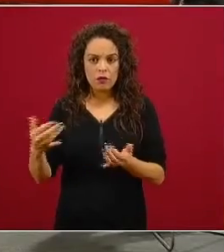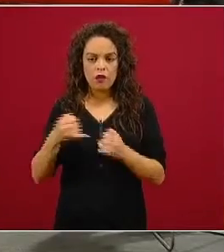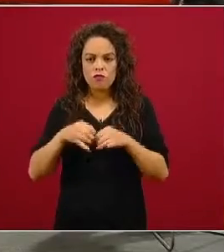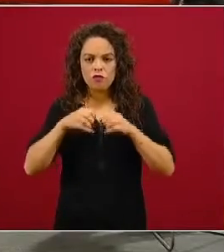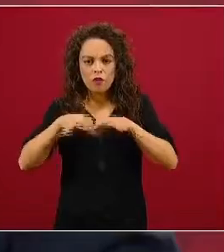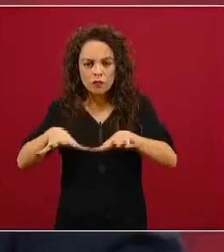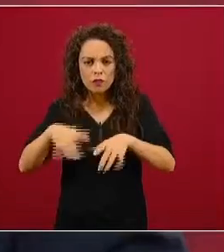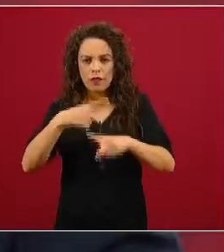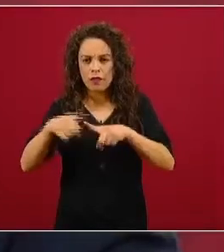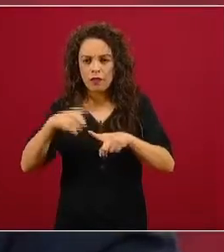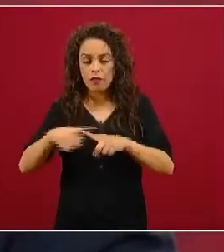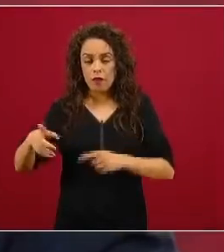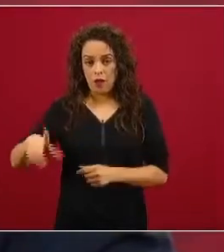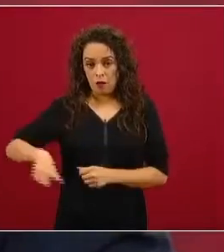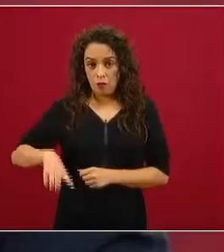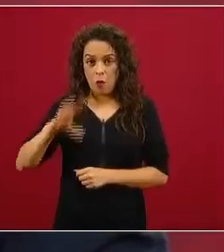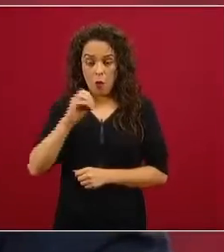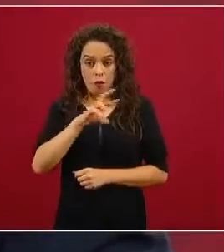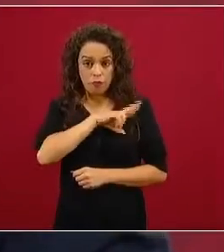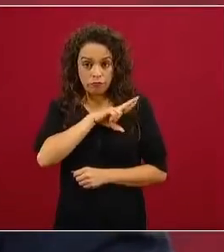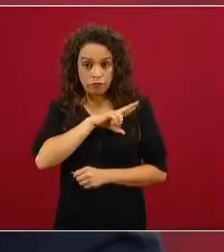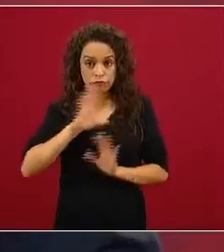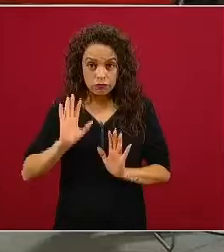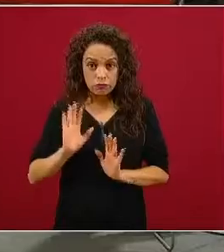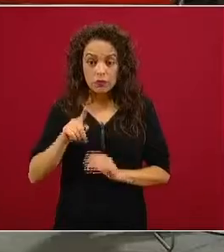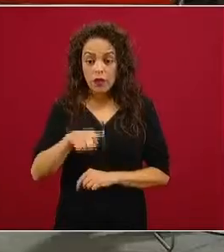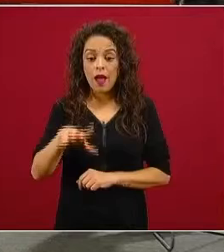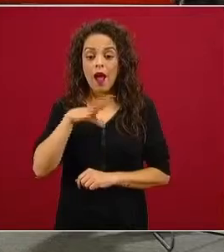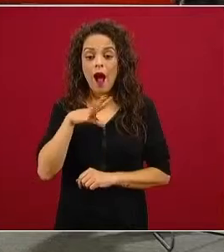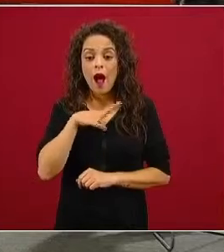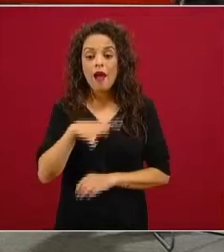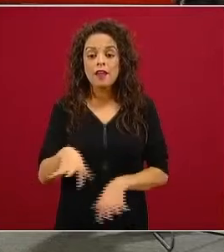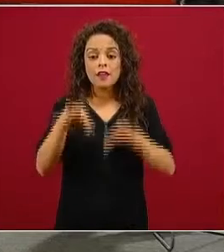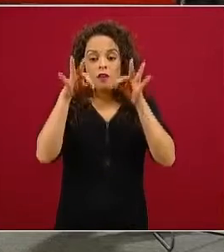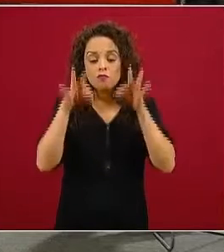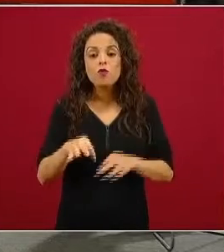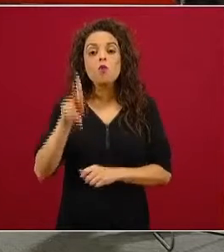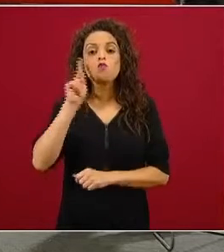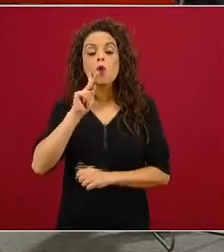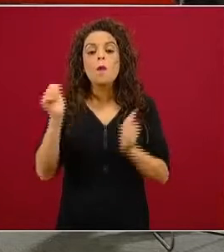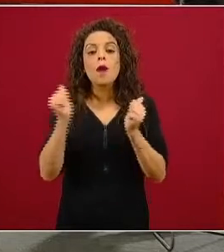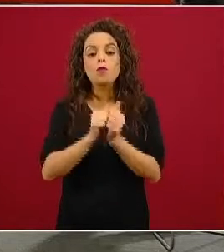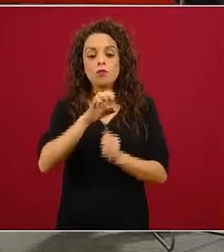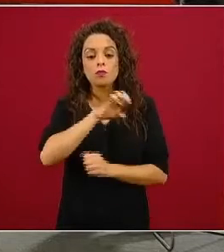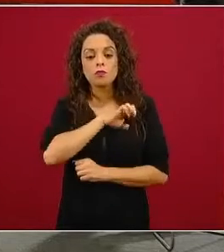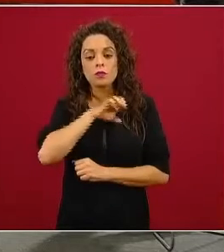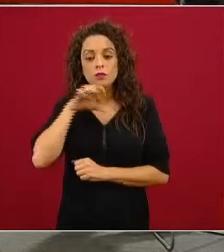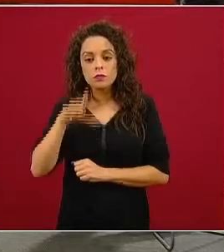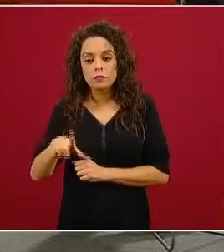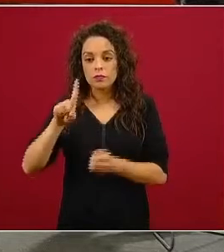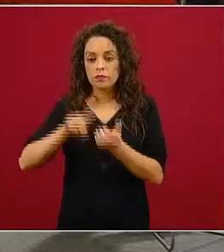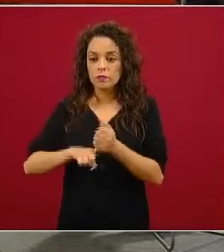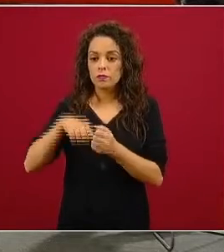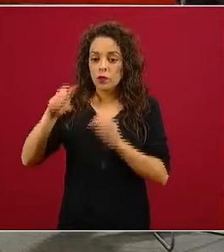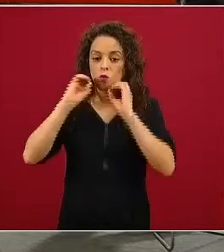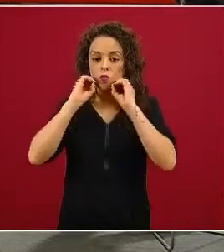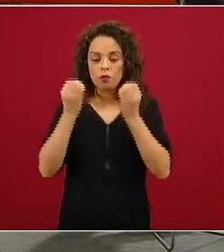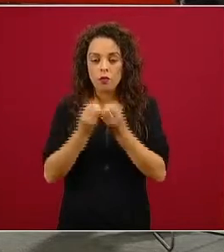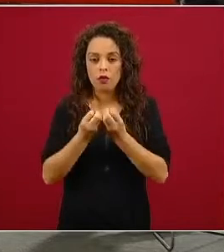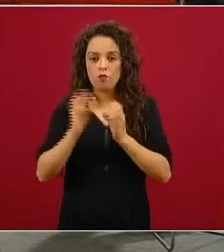Y hemos hecho un esfuerzo, y por eso que hoy estoy aquí, con mucho gusto estar aquí, gracias por la invitación, un esfuerzo